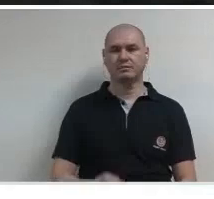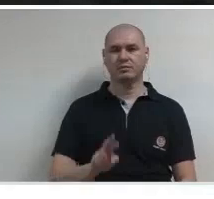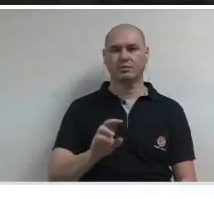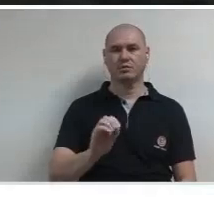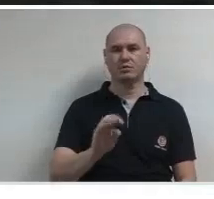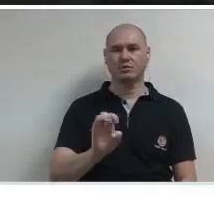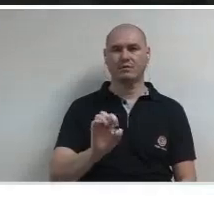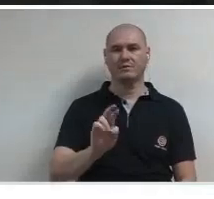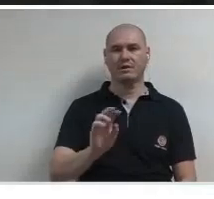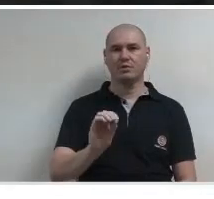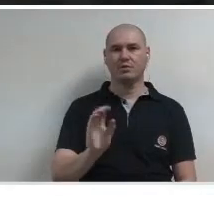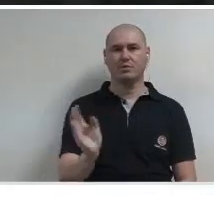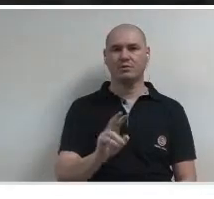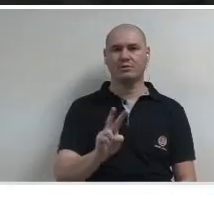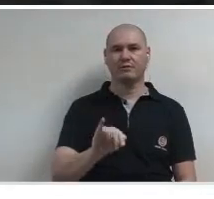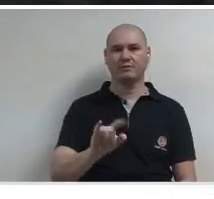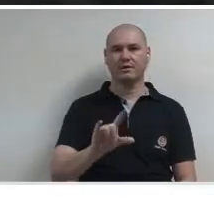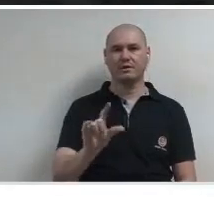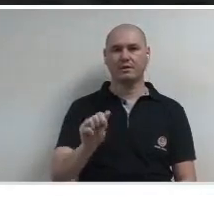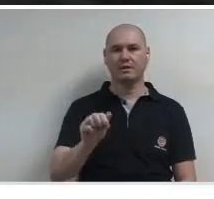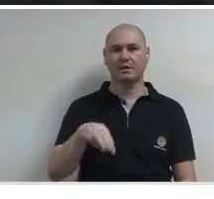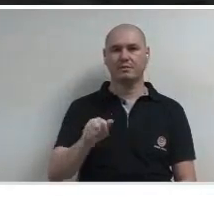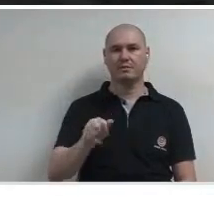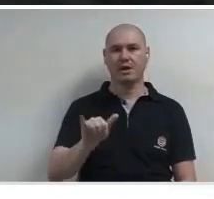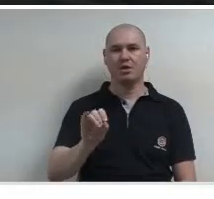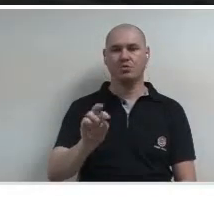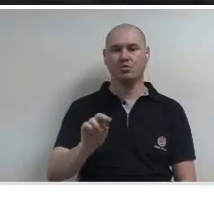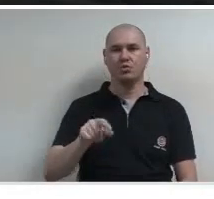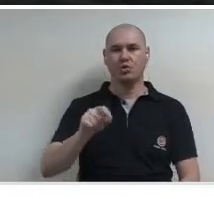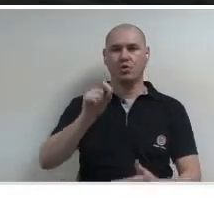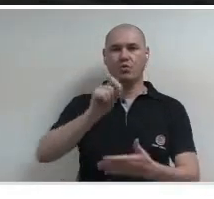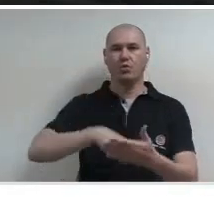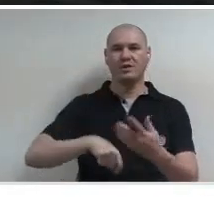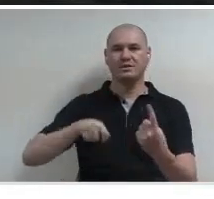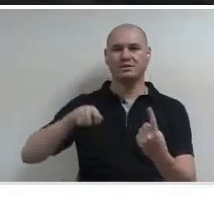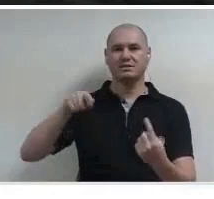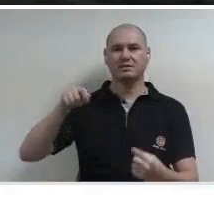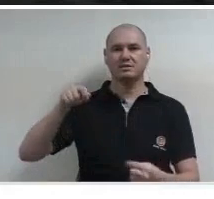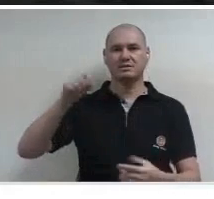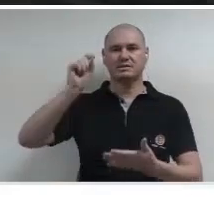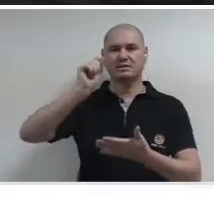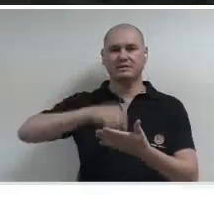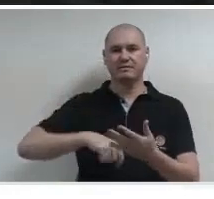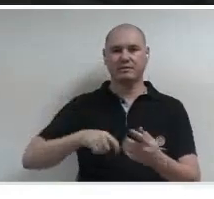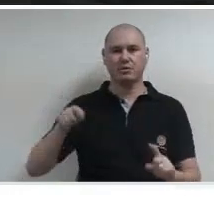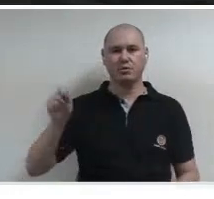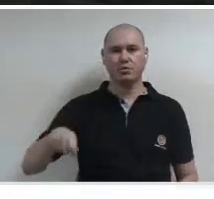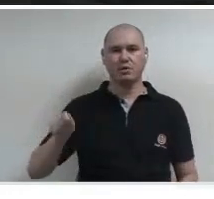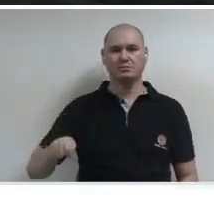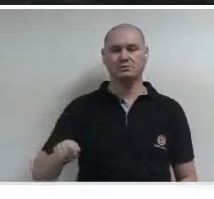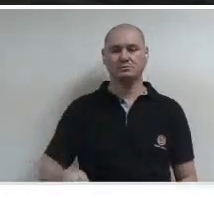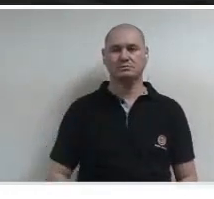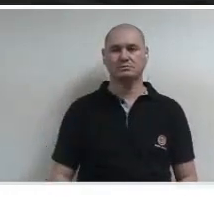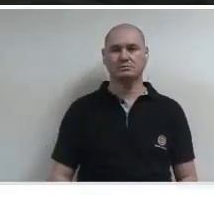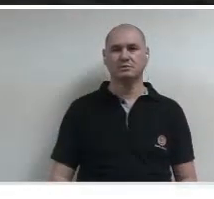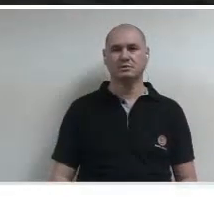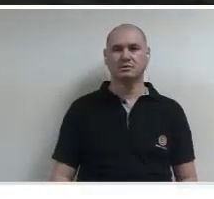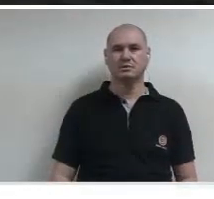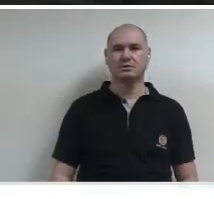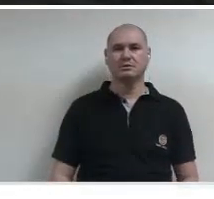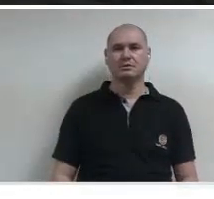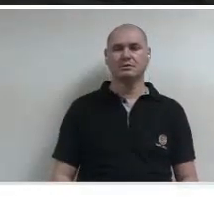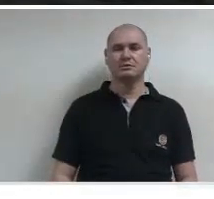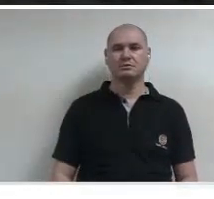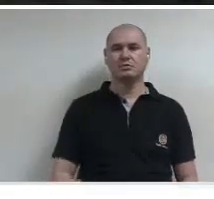a ver cómo te cuatía motera guapu que doctor Roberto Villamayor juez civil ja es